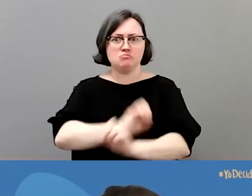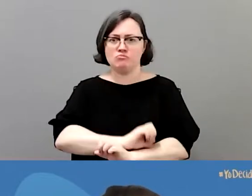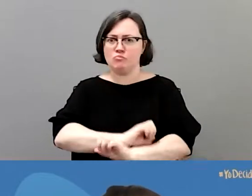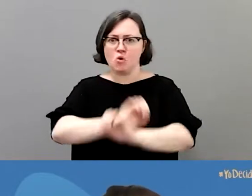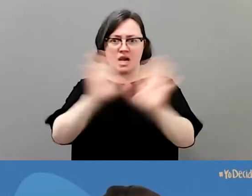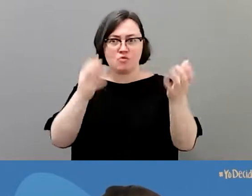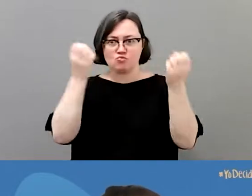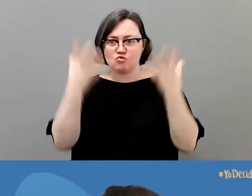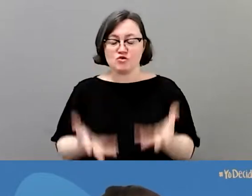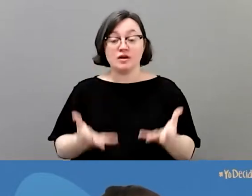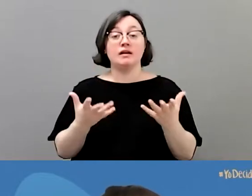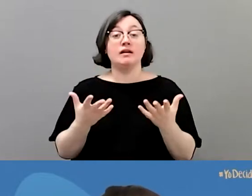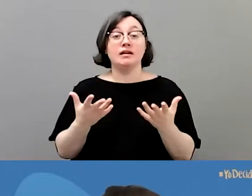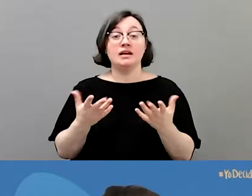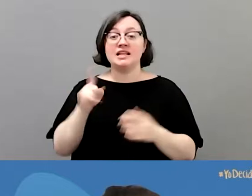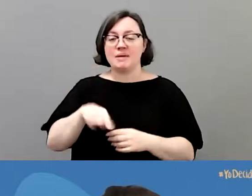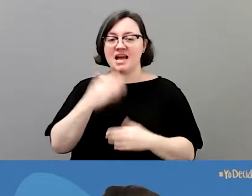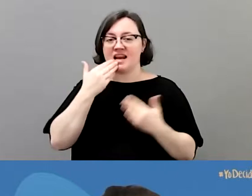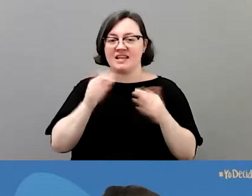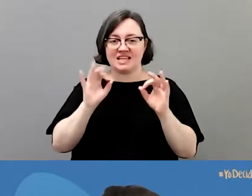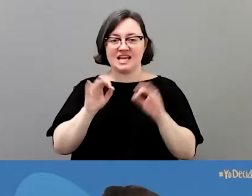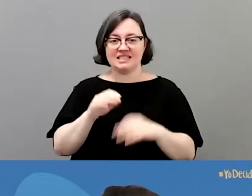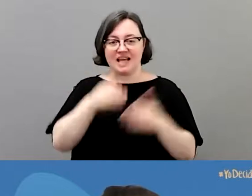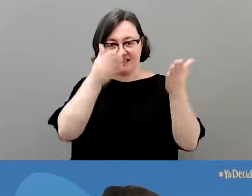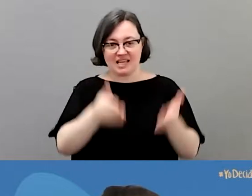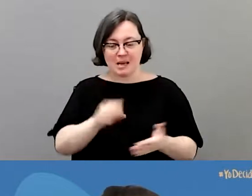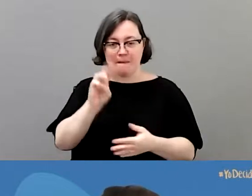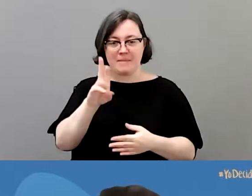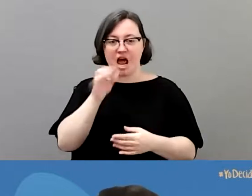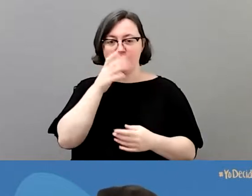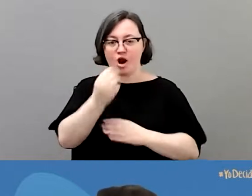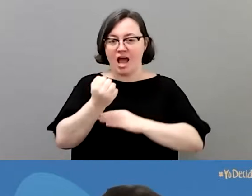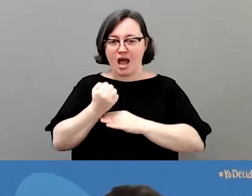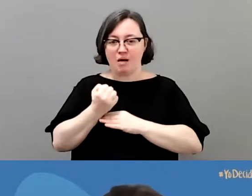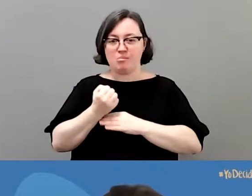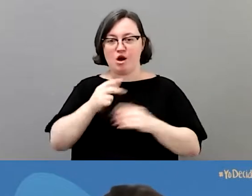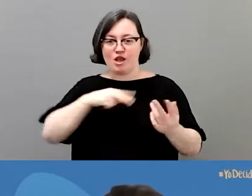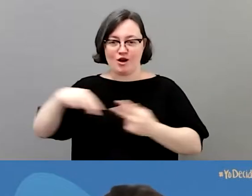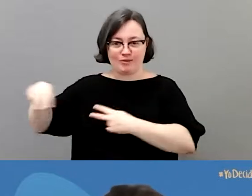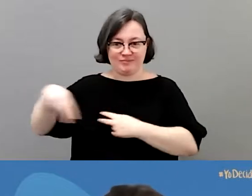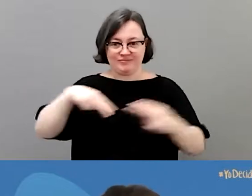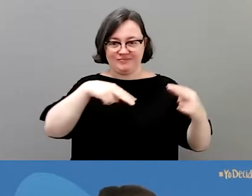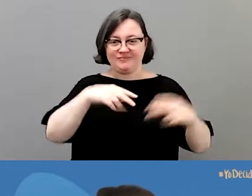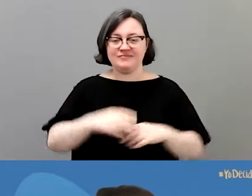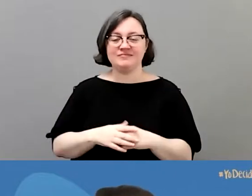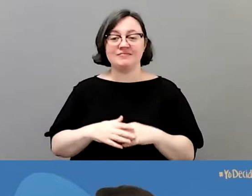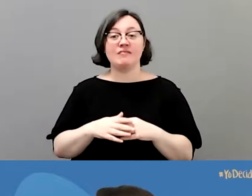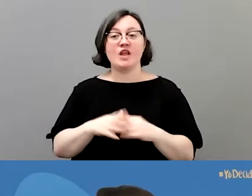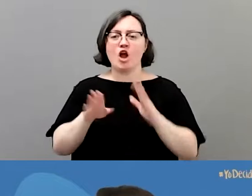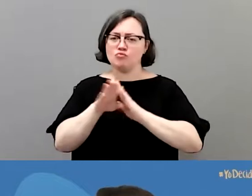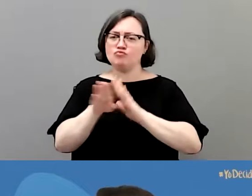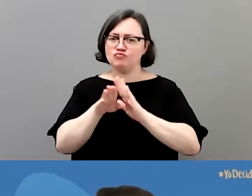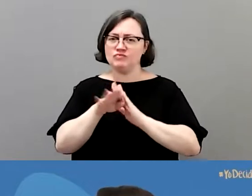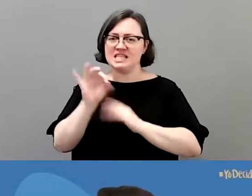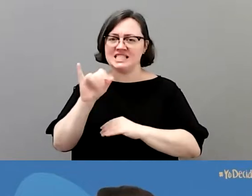tan bien y muchas gracias también a ti, Pilar, por el apoyo por el apoyo prestado. Seguiremos ahí,